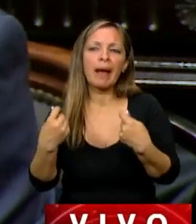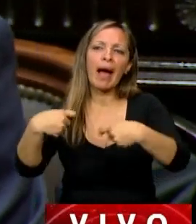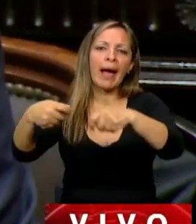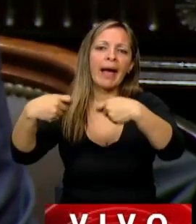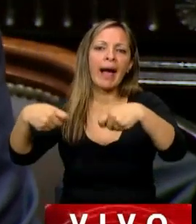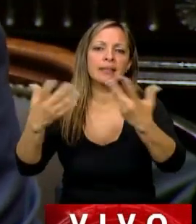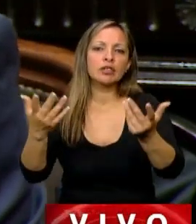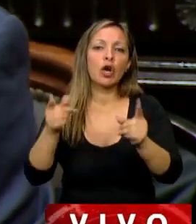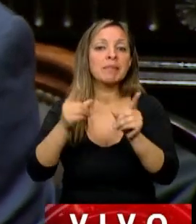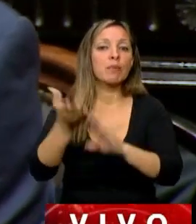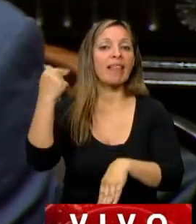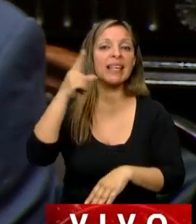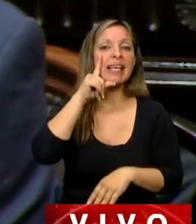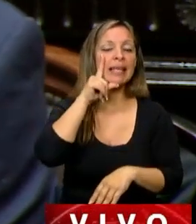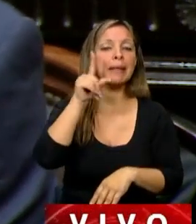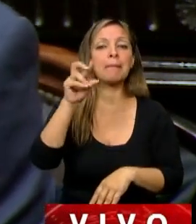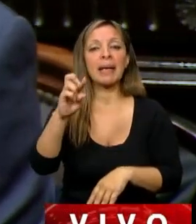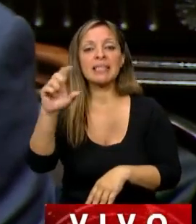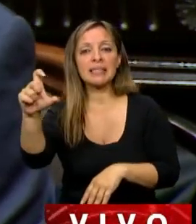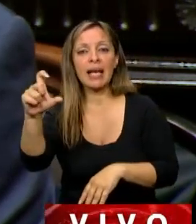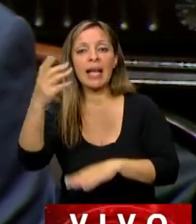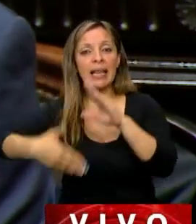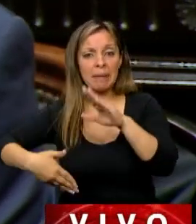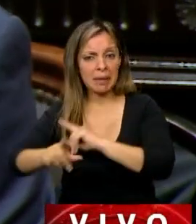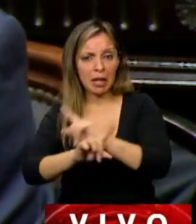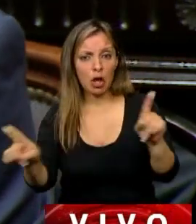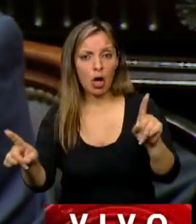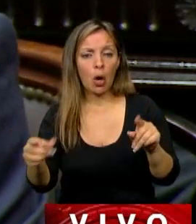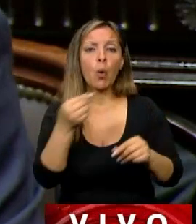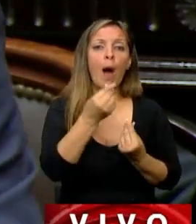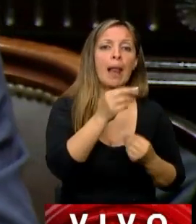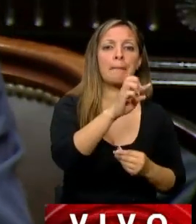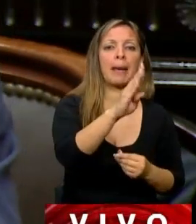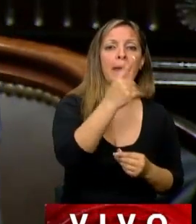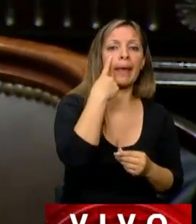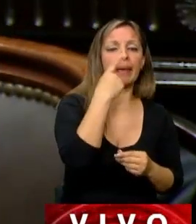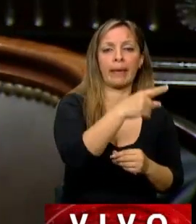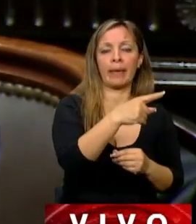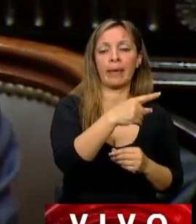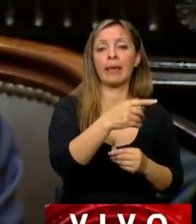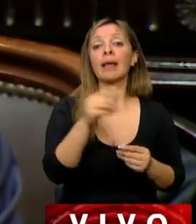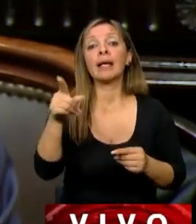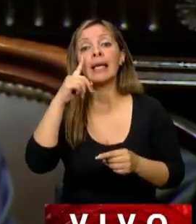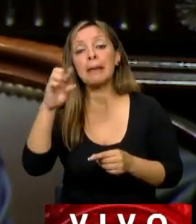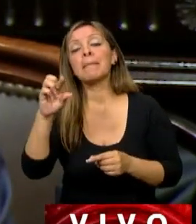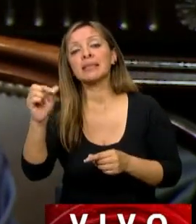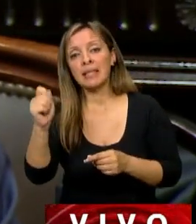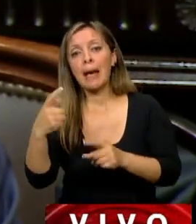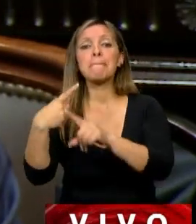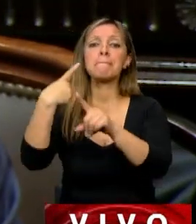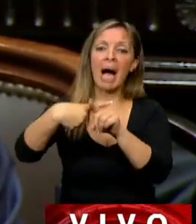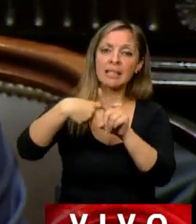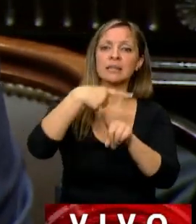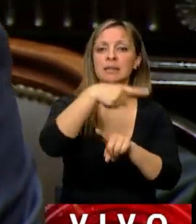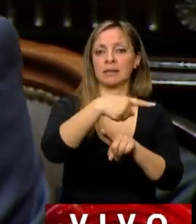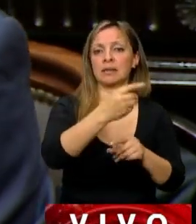es el IPC el límite de crecimiento del gasto, sino el PBI nominal, es decir, el IPC más el crecimiento